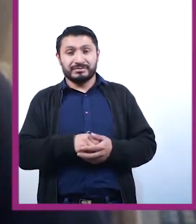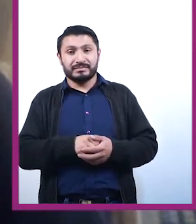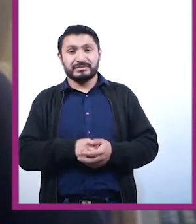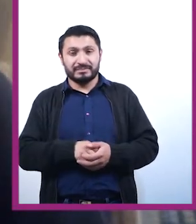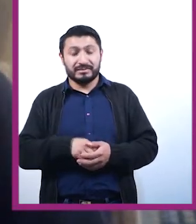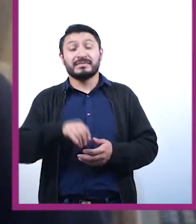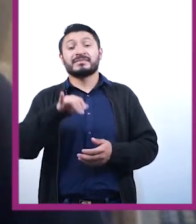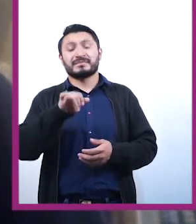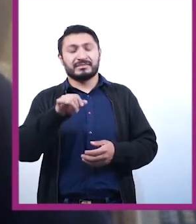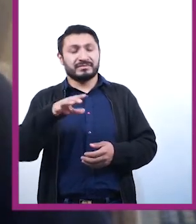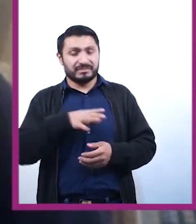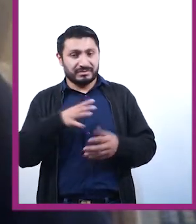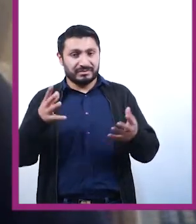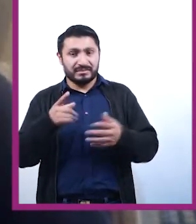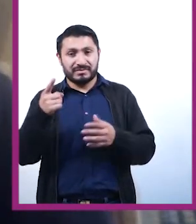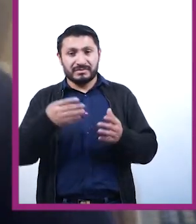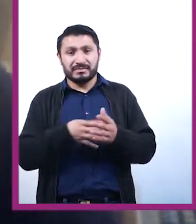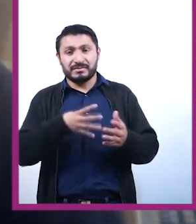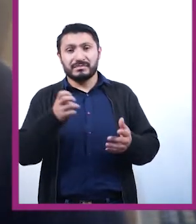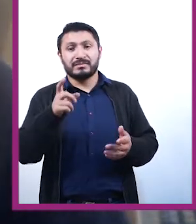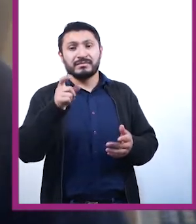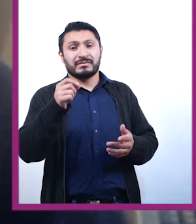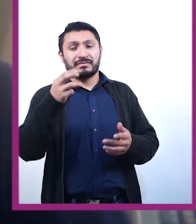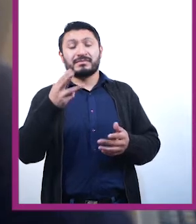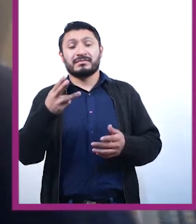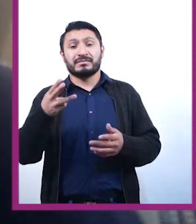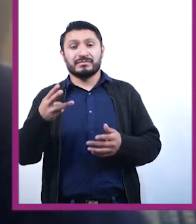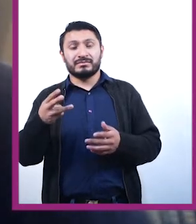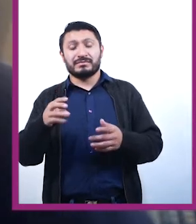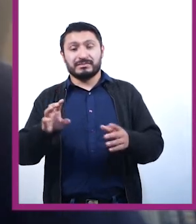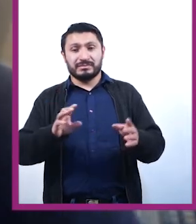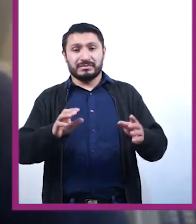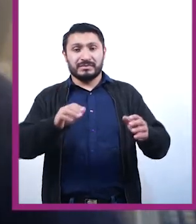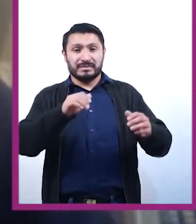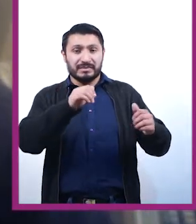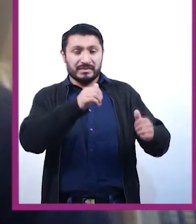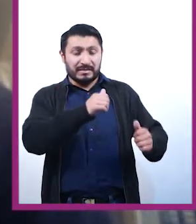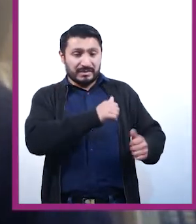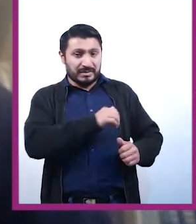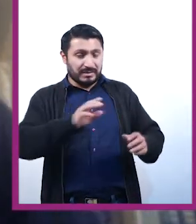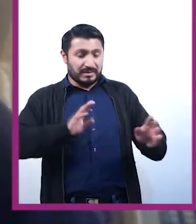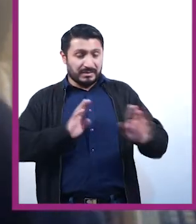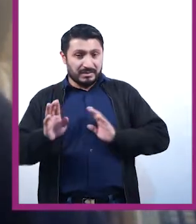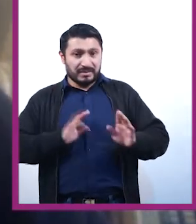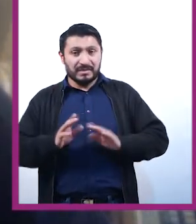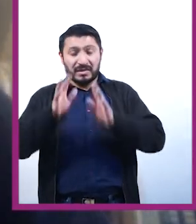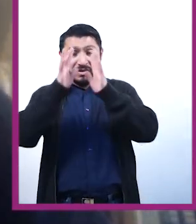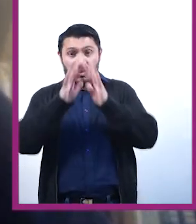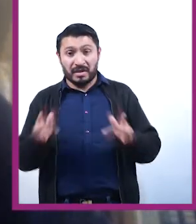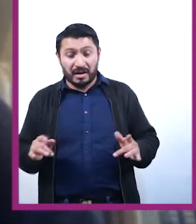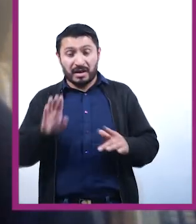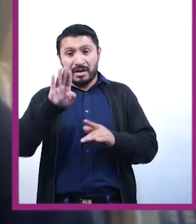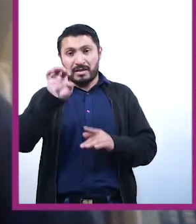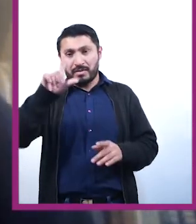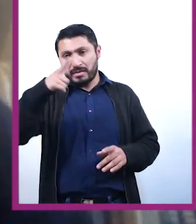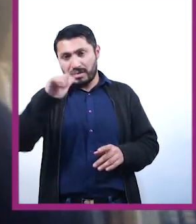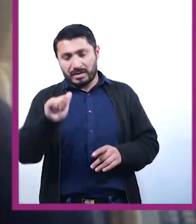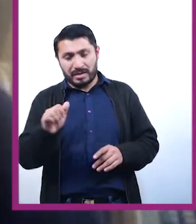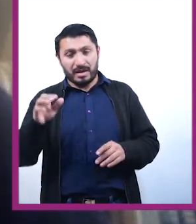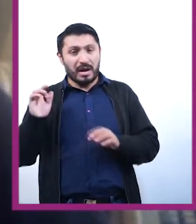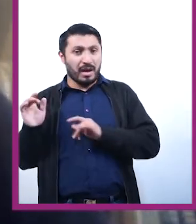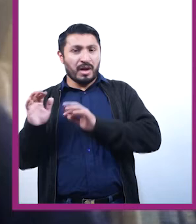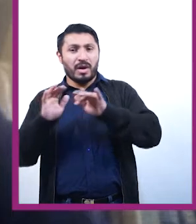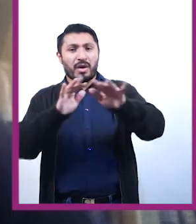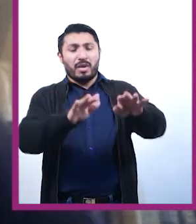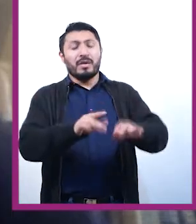se hizo en 1923 fue que el ejército francés y el ejército belga invadieron la Ruhr,